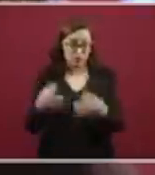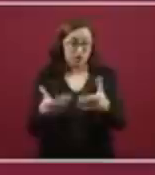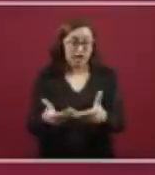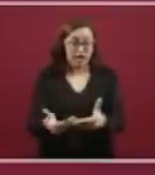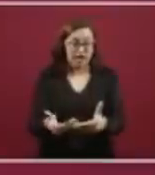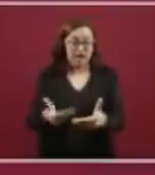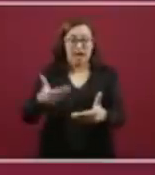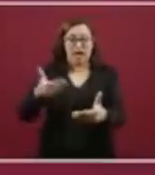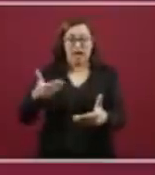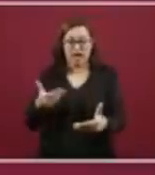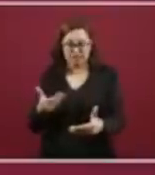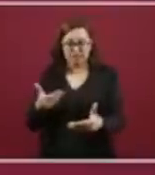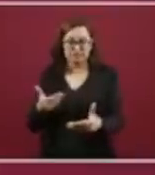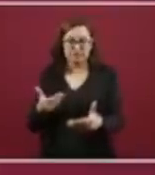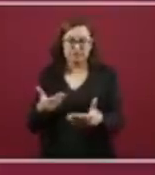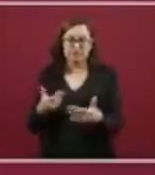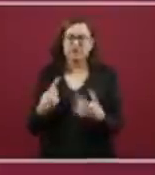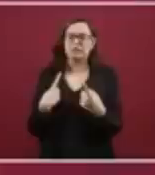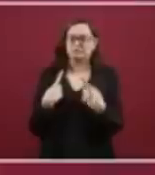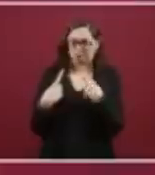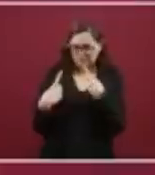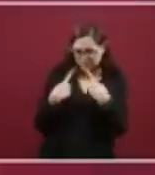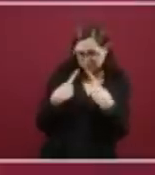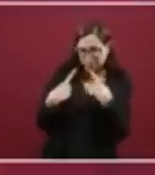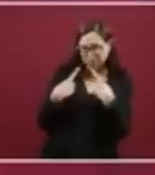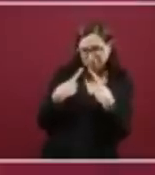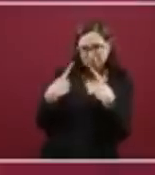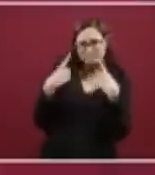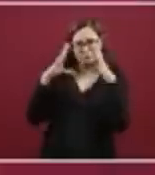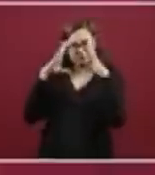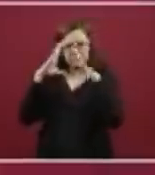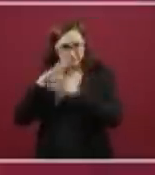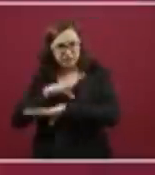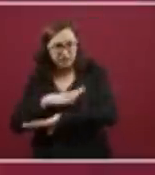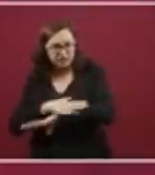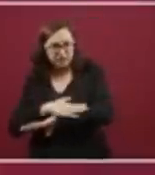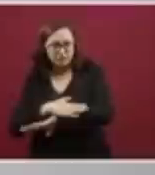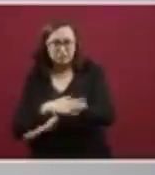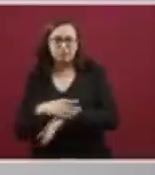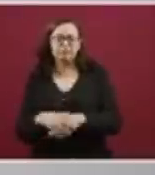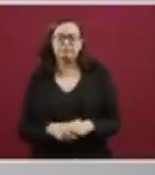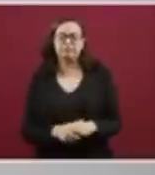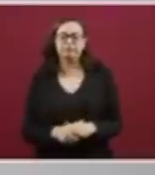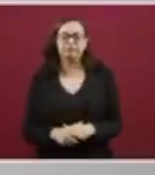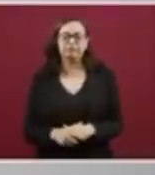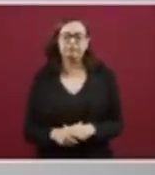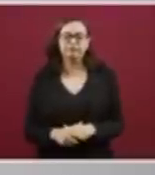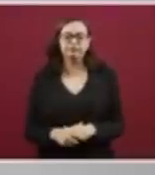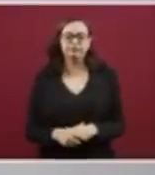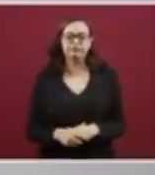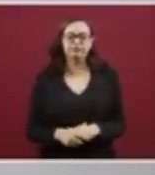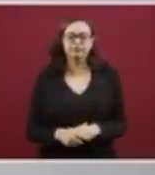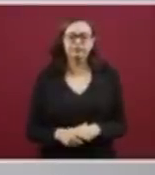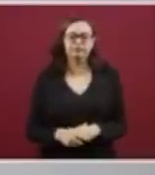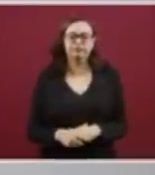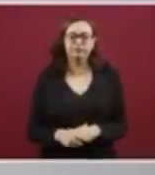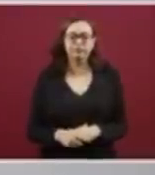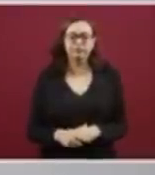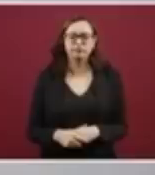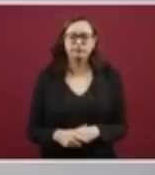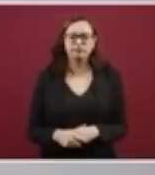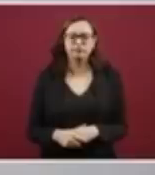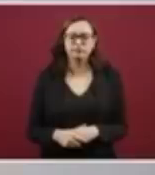por una etapa previa de conciliación. Y esta reforma también implica